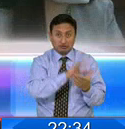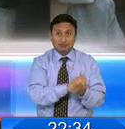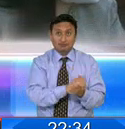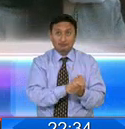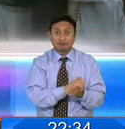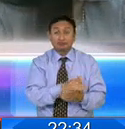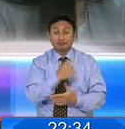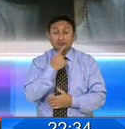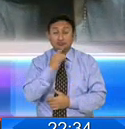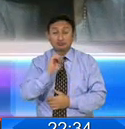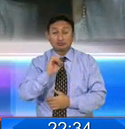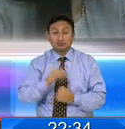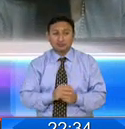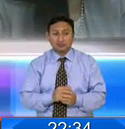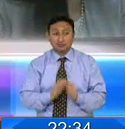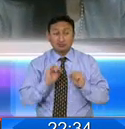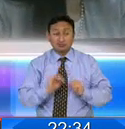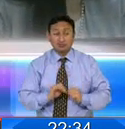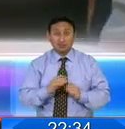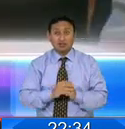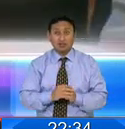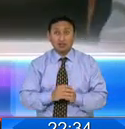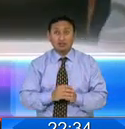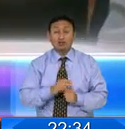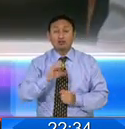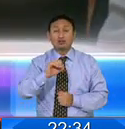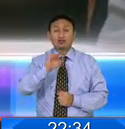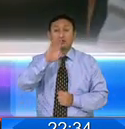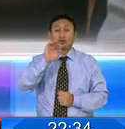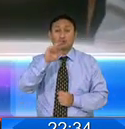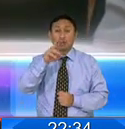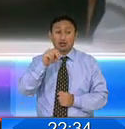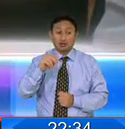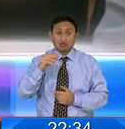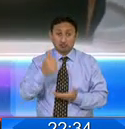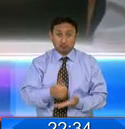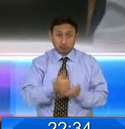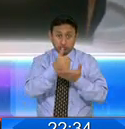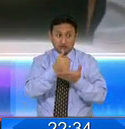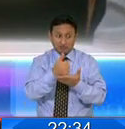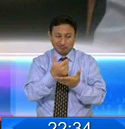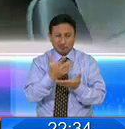Incluso advierte que está en duda la designación de Gabriela Obando como procuradora